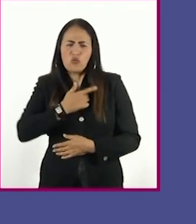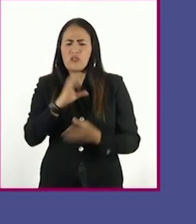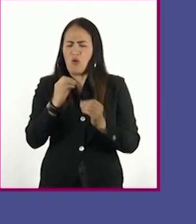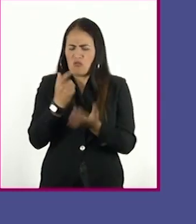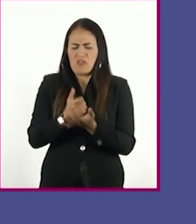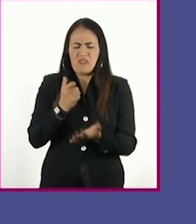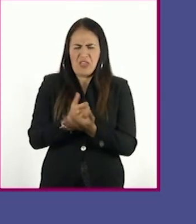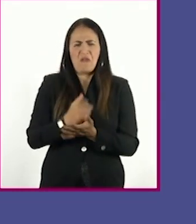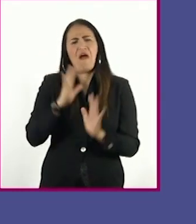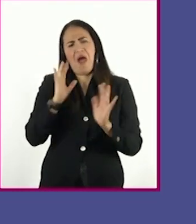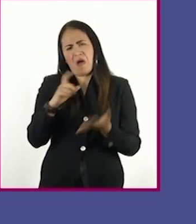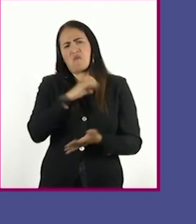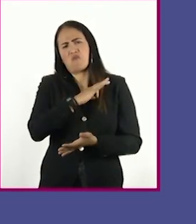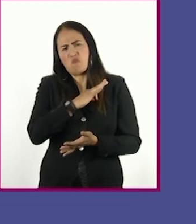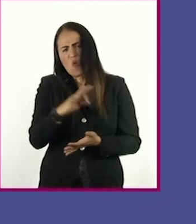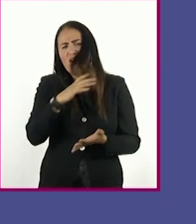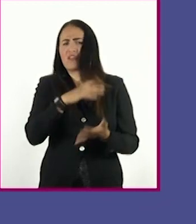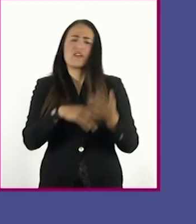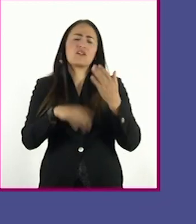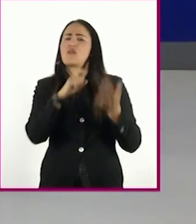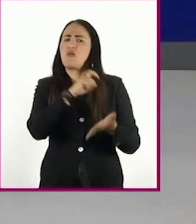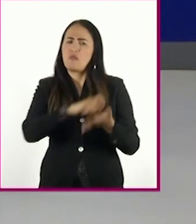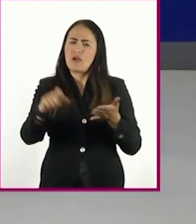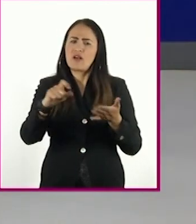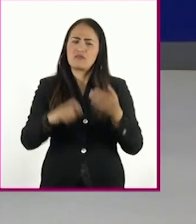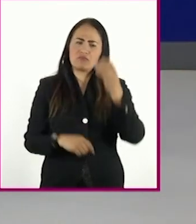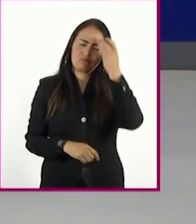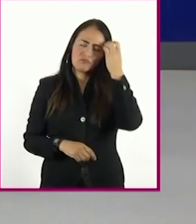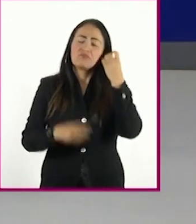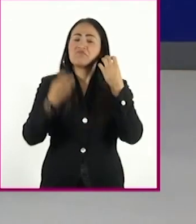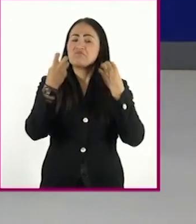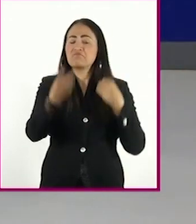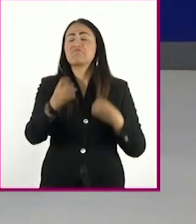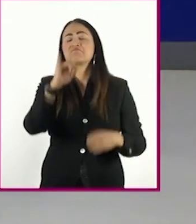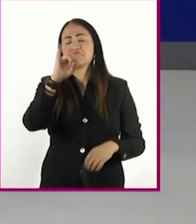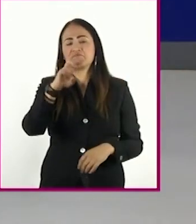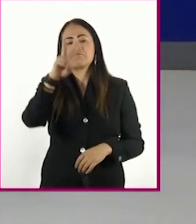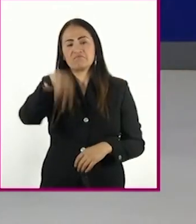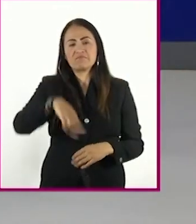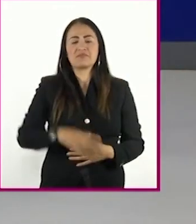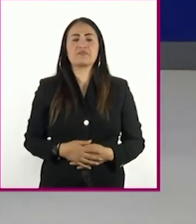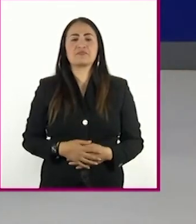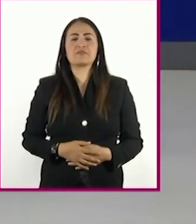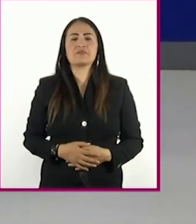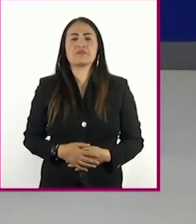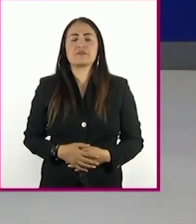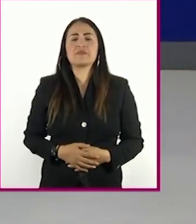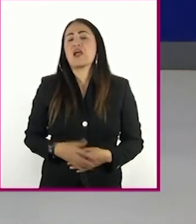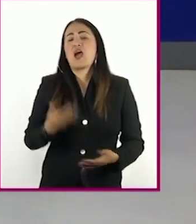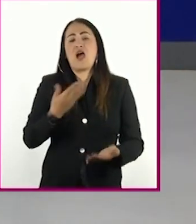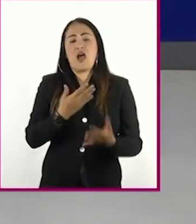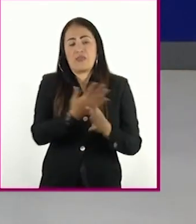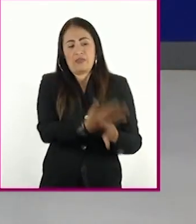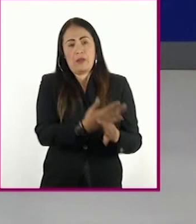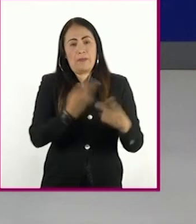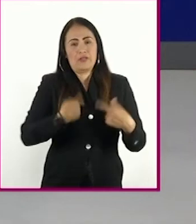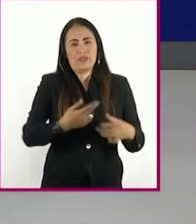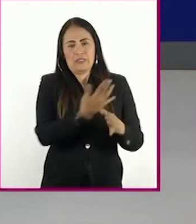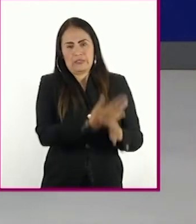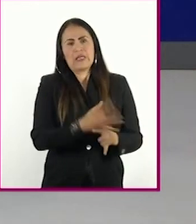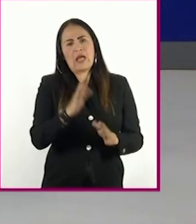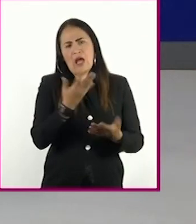presupuesto. Claro, ya había escuchado al respecto. El autor se refiere a que ahora buscamos la moda a bajo